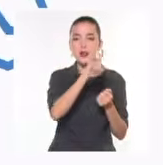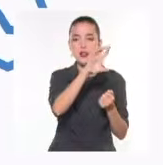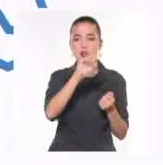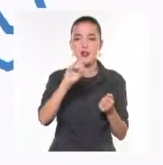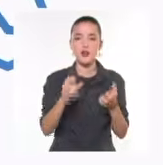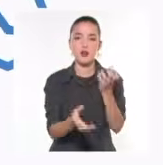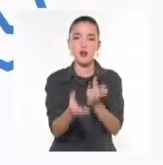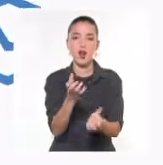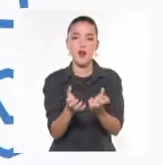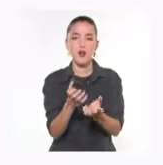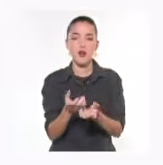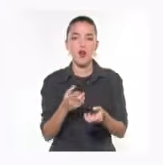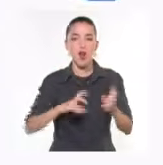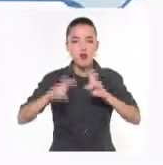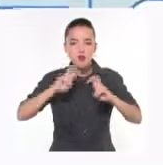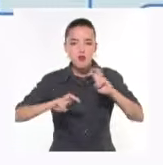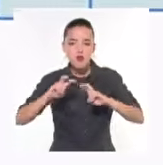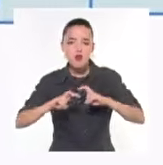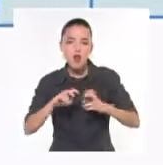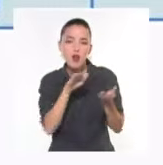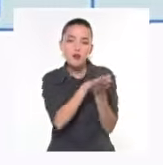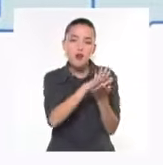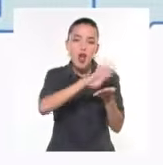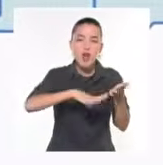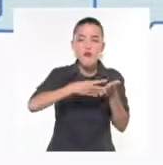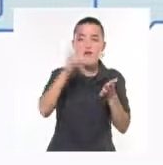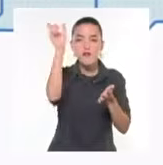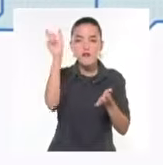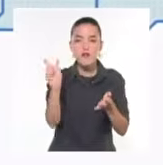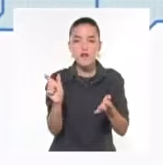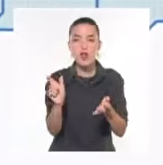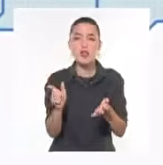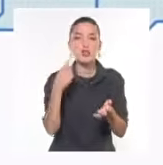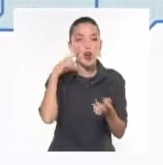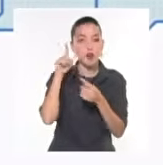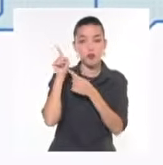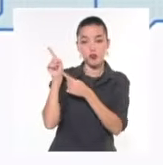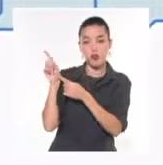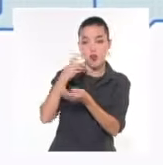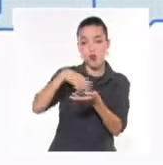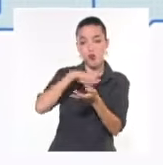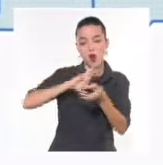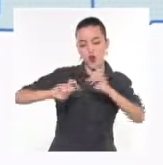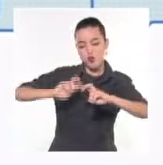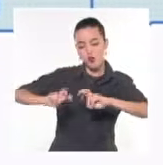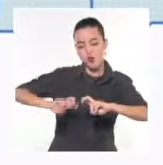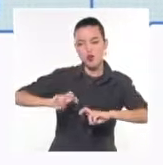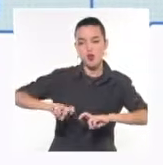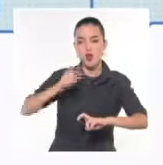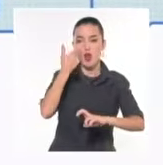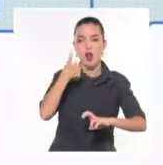de acumulación y el potencial de carbono azul en la cañería norte del centro de Cuba, la Ciénaga de Zapata